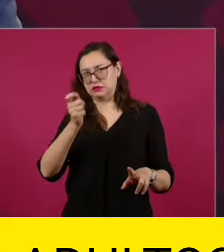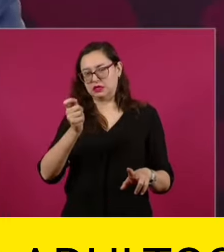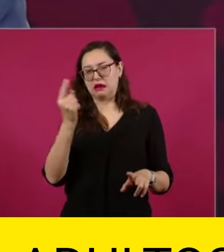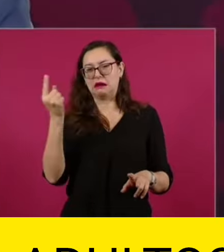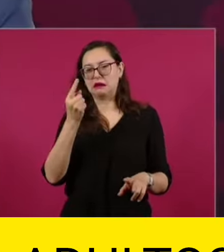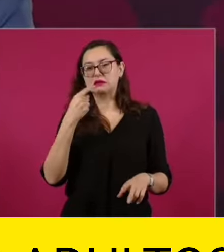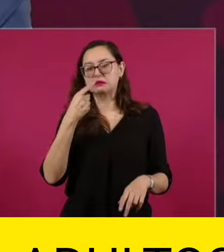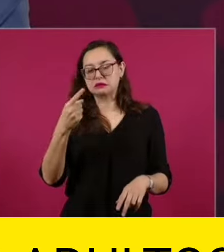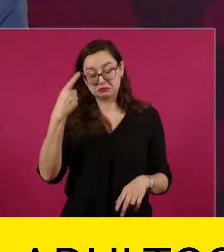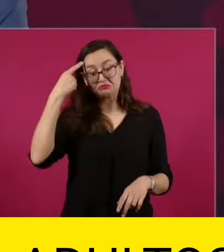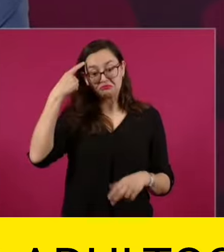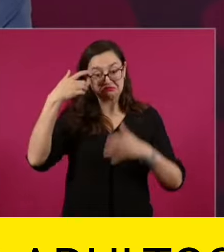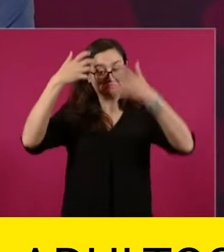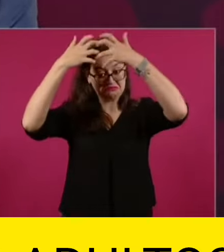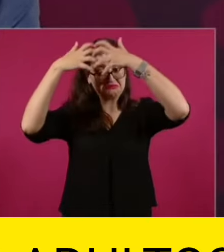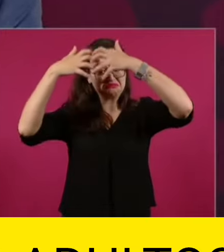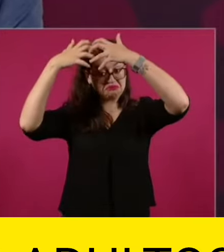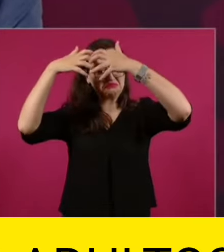lúcida.